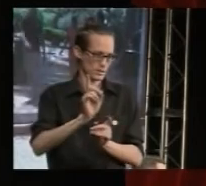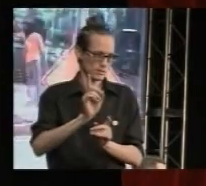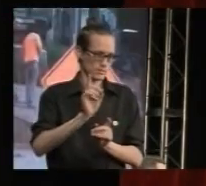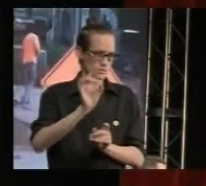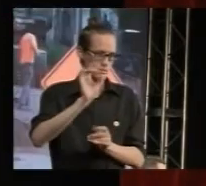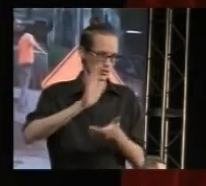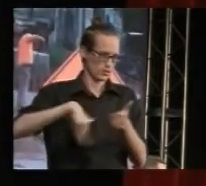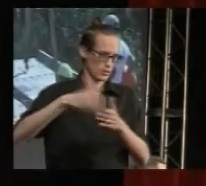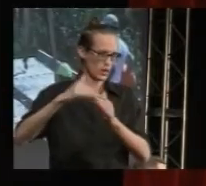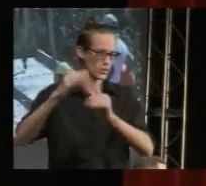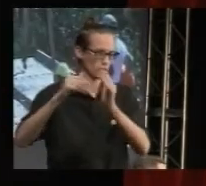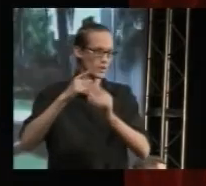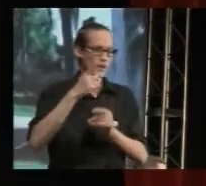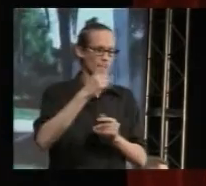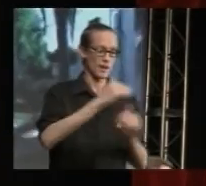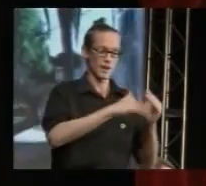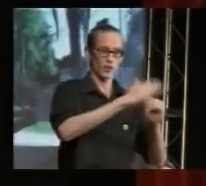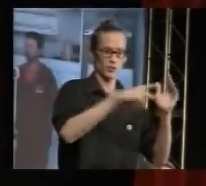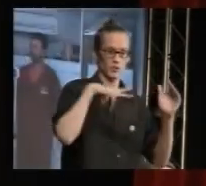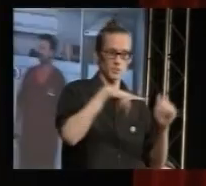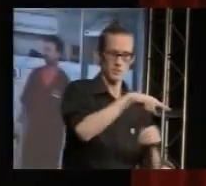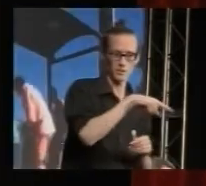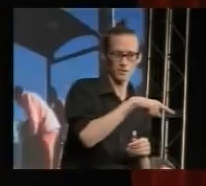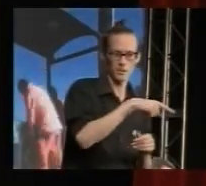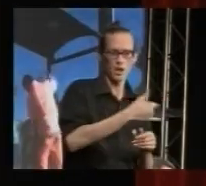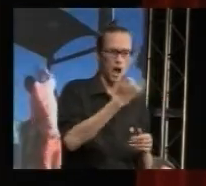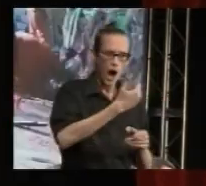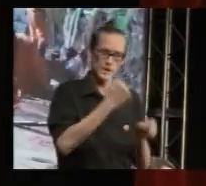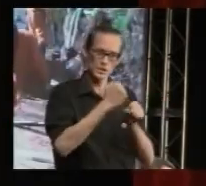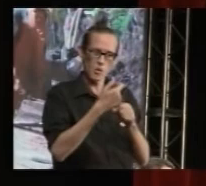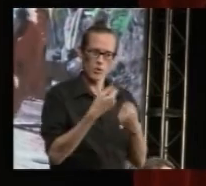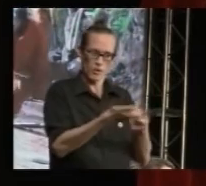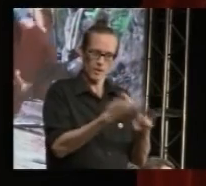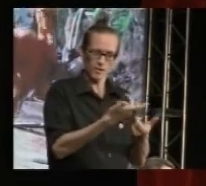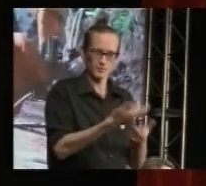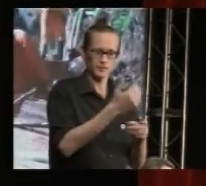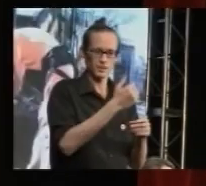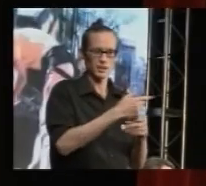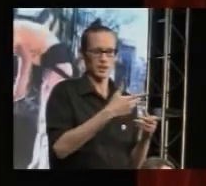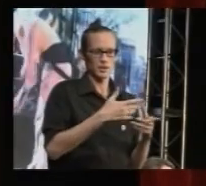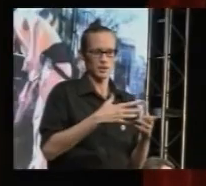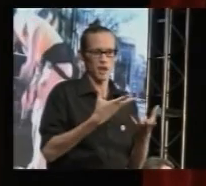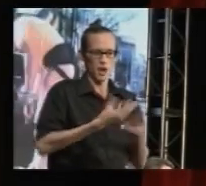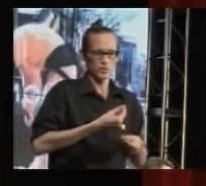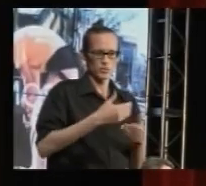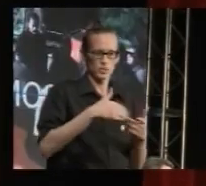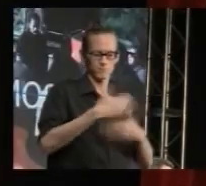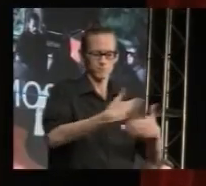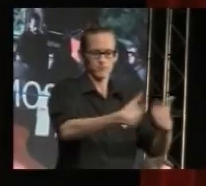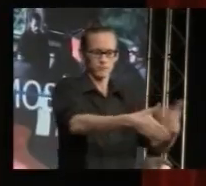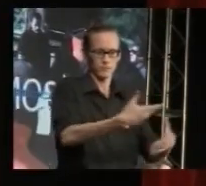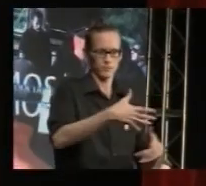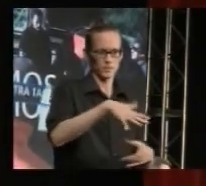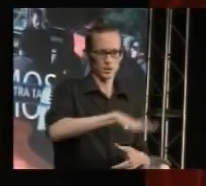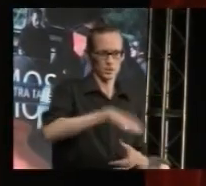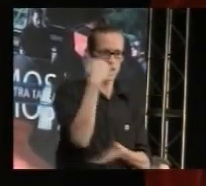y esta construcción privada genera mucha mano de obra y es motor importante en la economía paranaense. Durante el